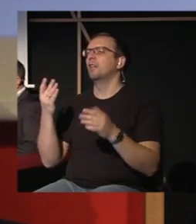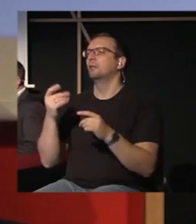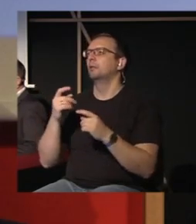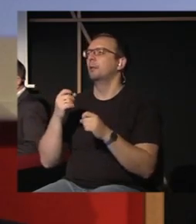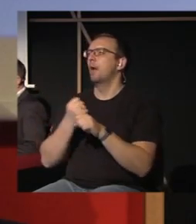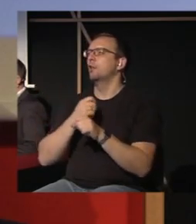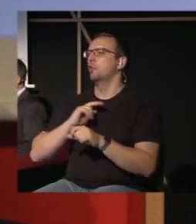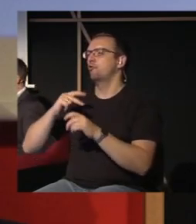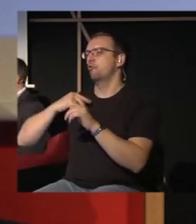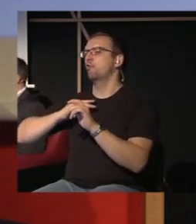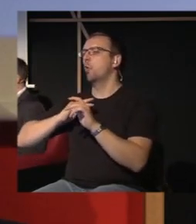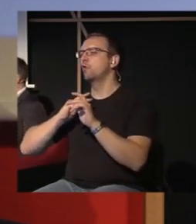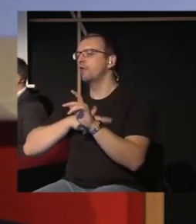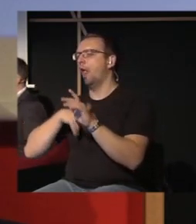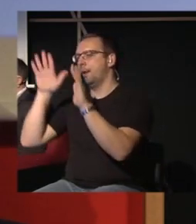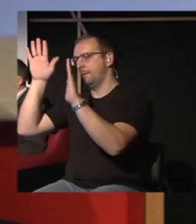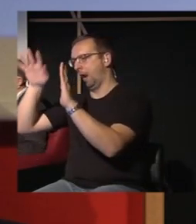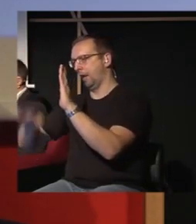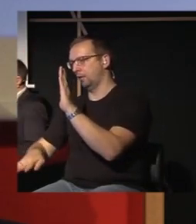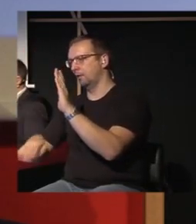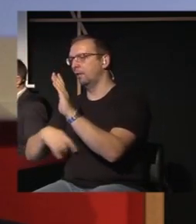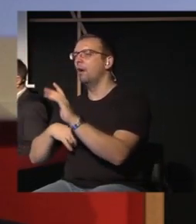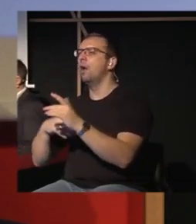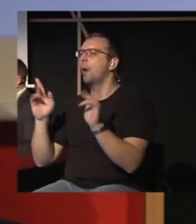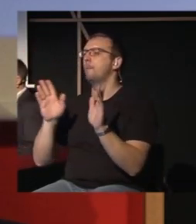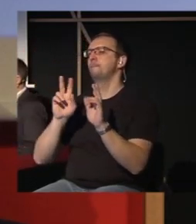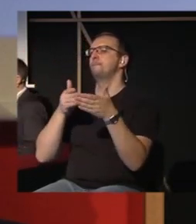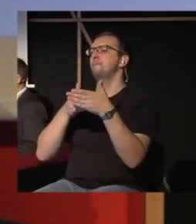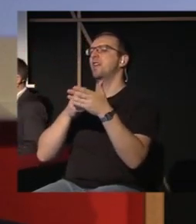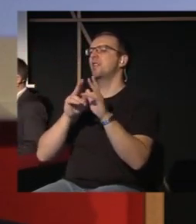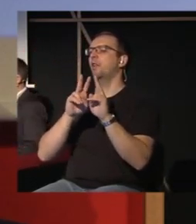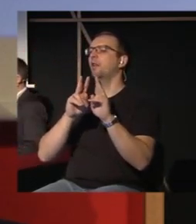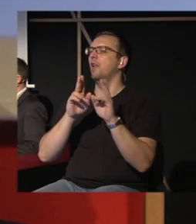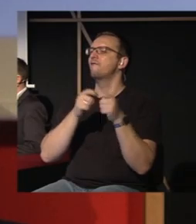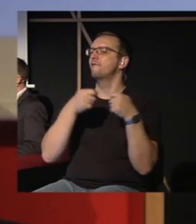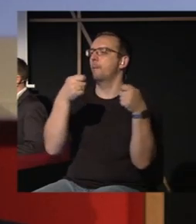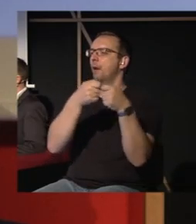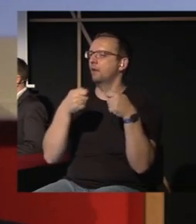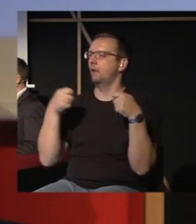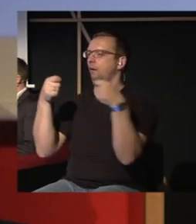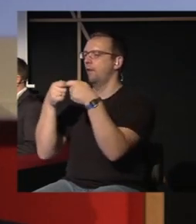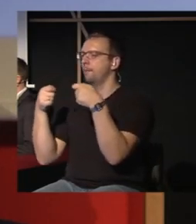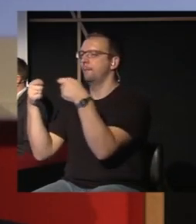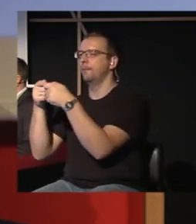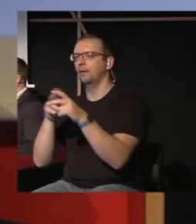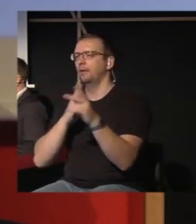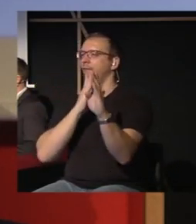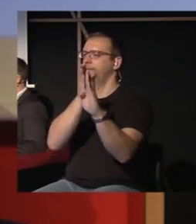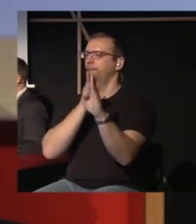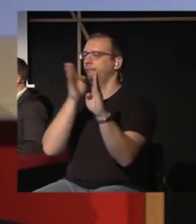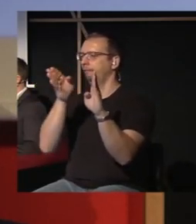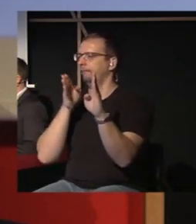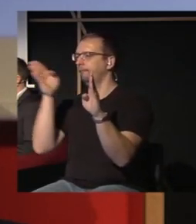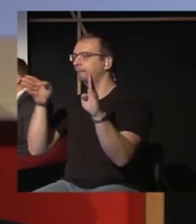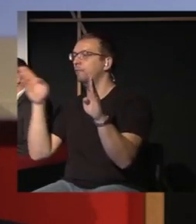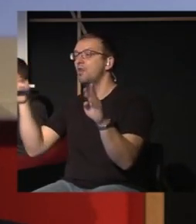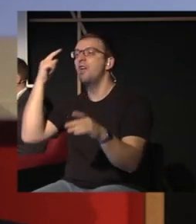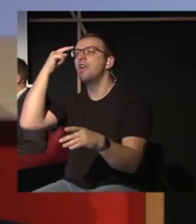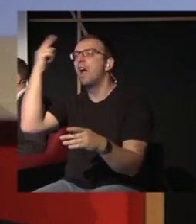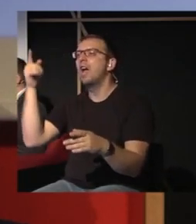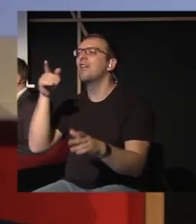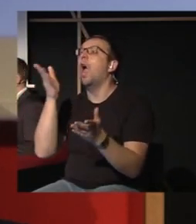realmente existe, porque ellos son los que sufren cada día que van a los partidos. Entonces ellos nos contaron sus problemas, qué mejorarían del